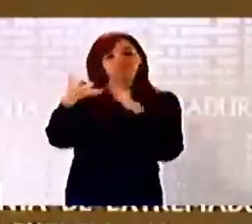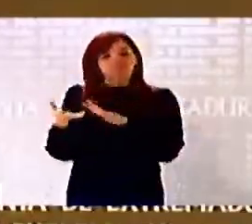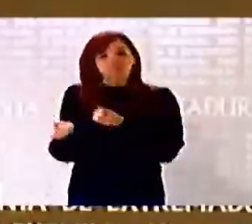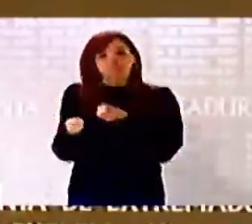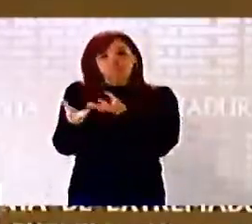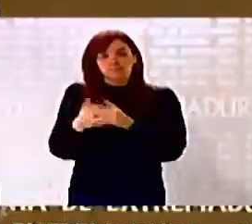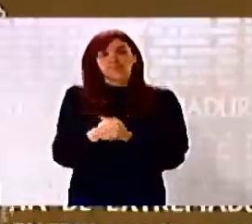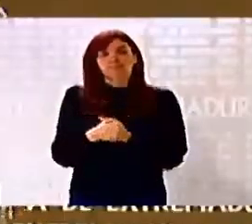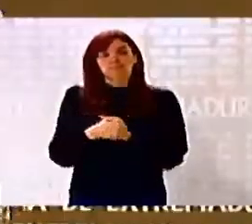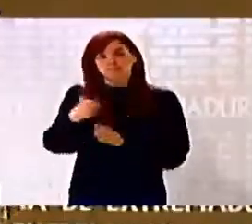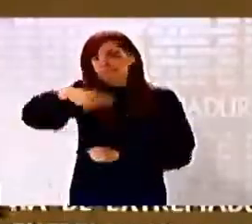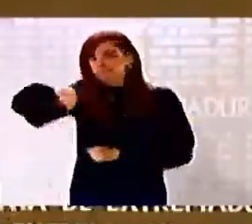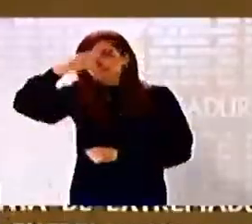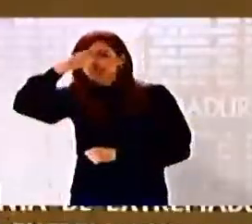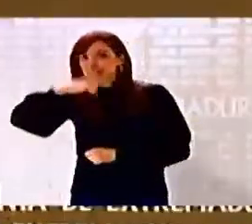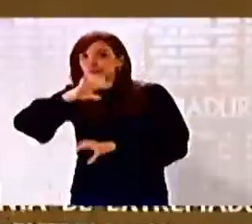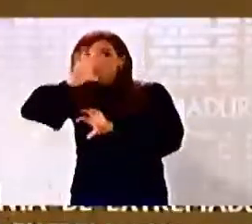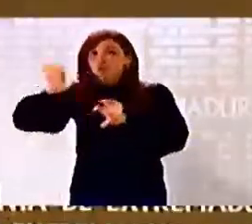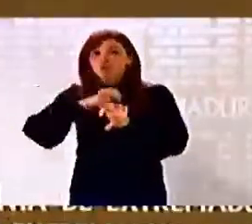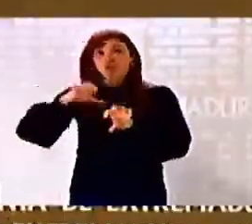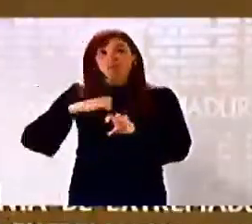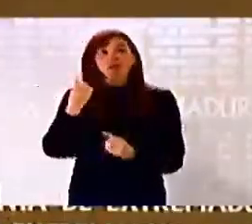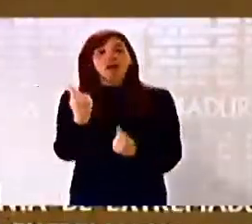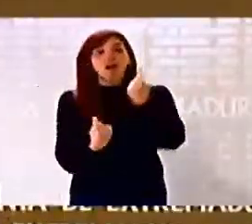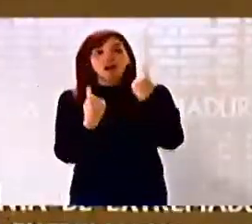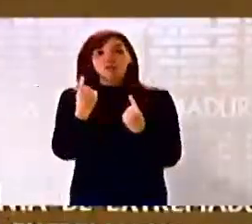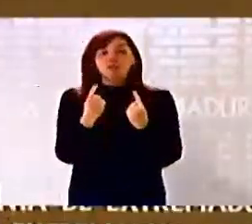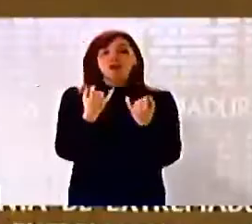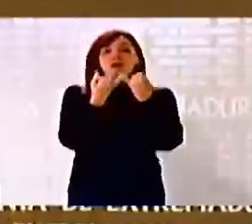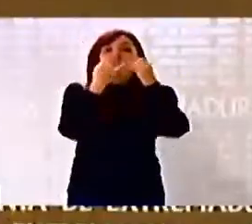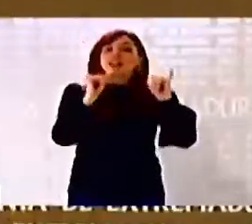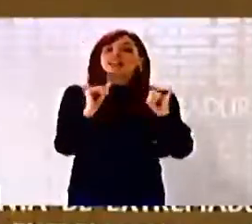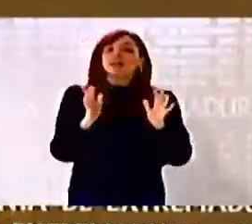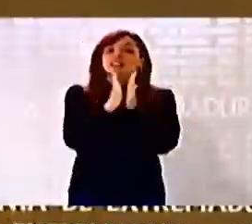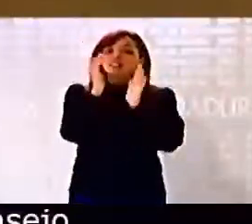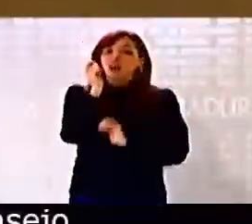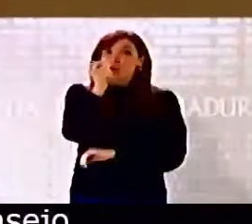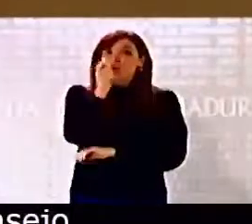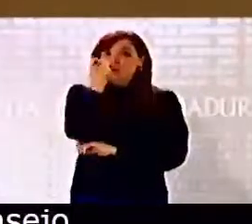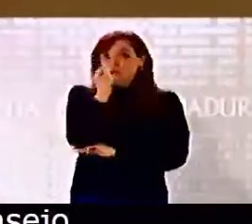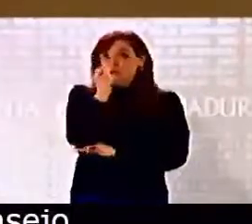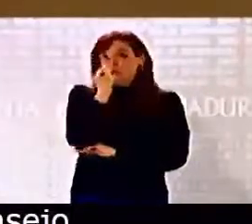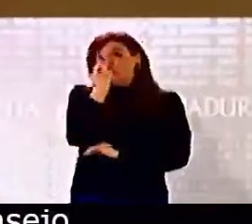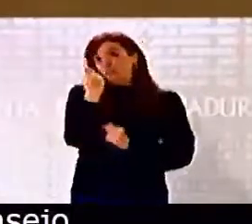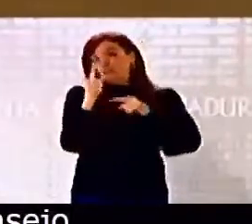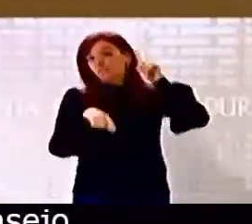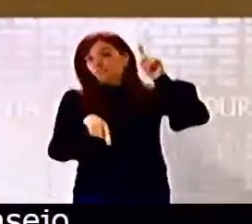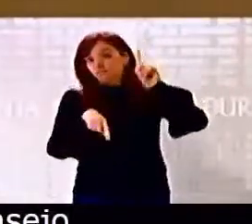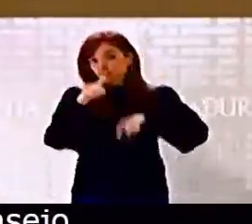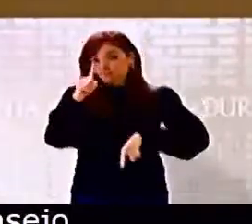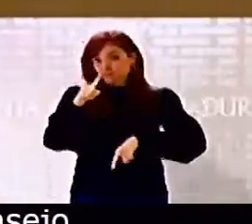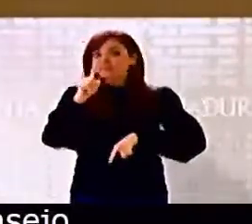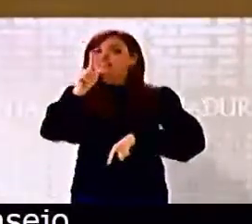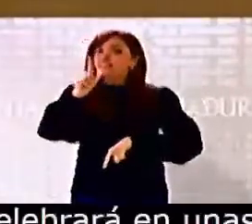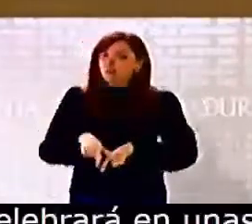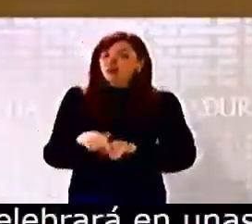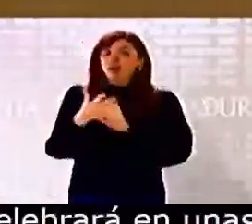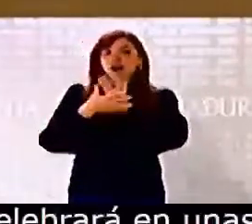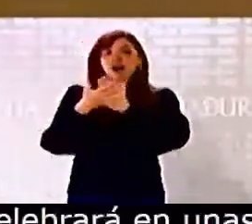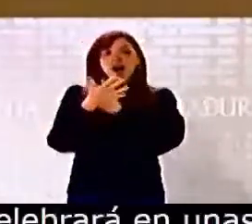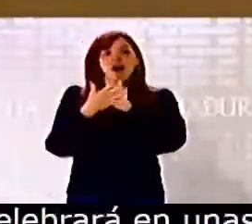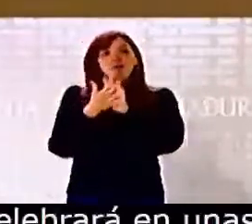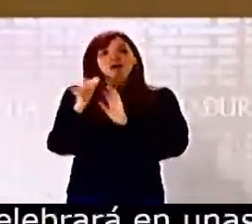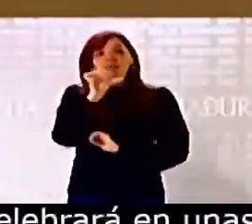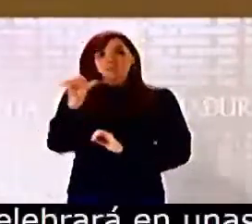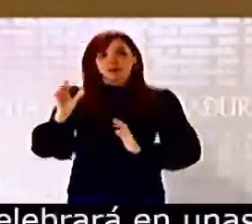que como saben se celebra en unas comunidades autónomas y en otras no, y de cara a la Semana Santa. Posición inicial de Extremadura, como